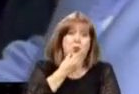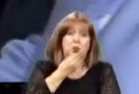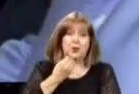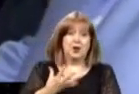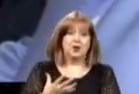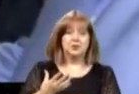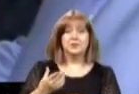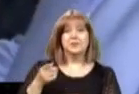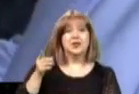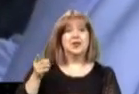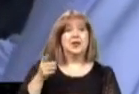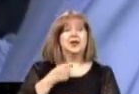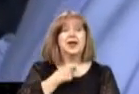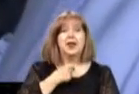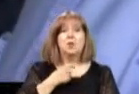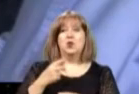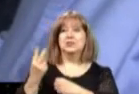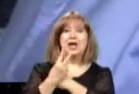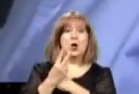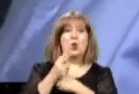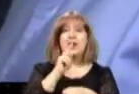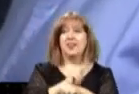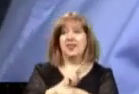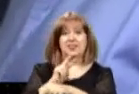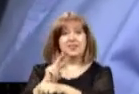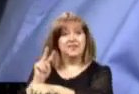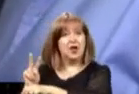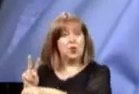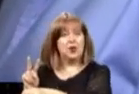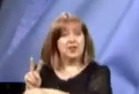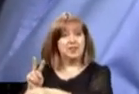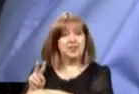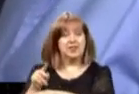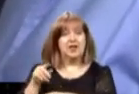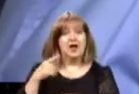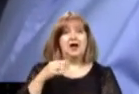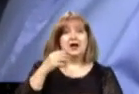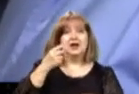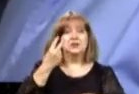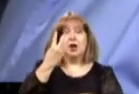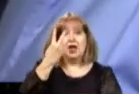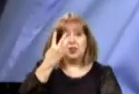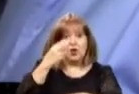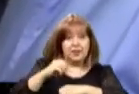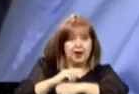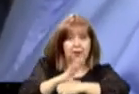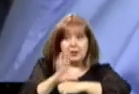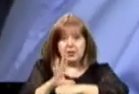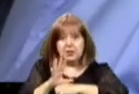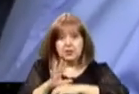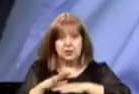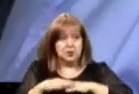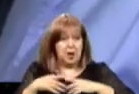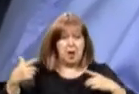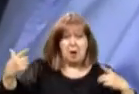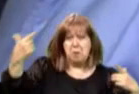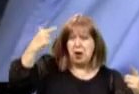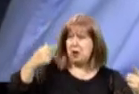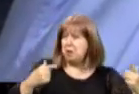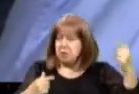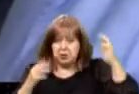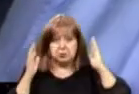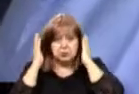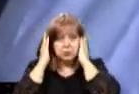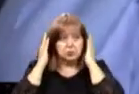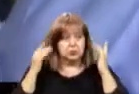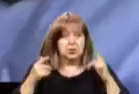persona y lo que queremos es seguridad, nada más. Porque acá son las 2 de la mañana y es una balacera de aquello